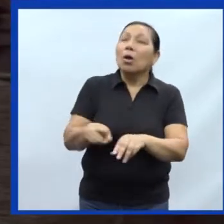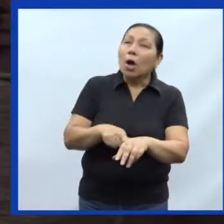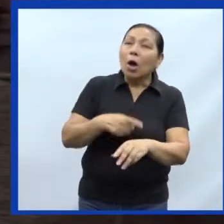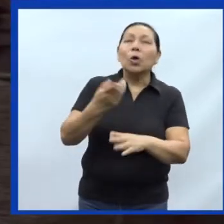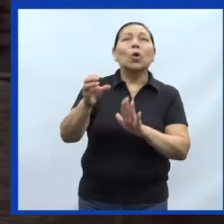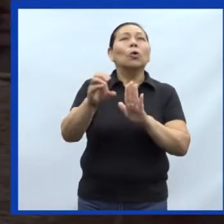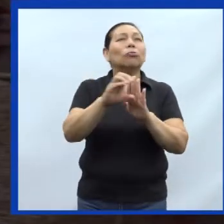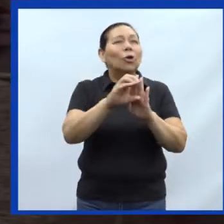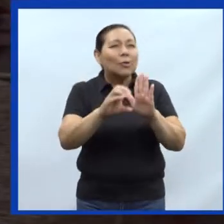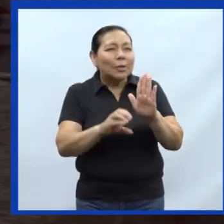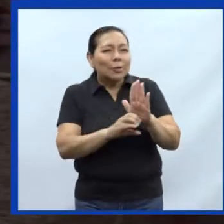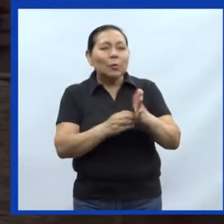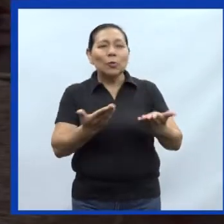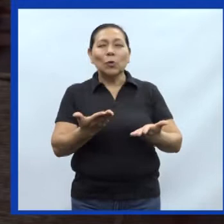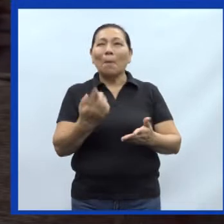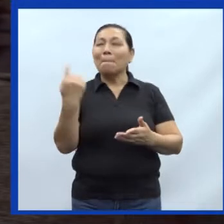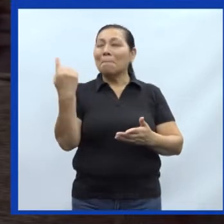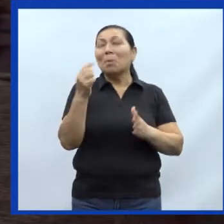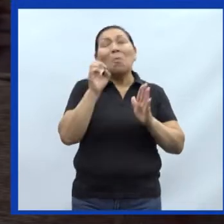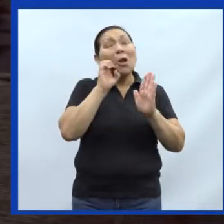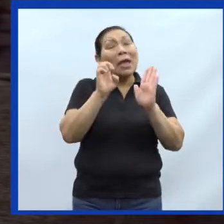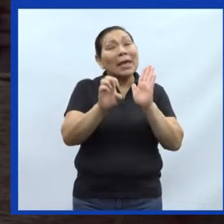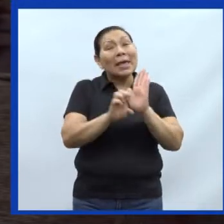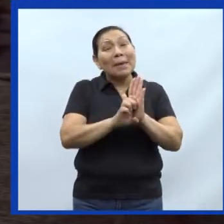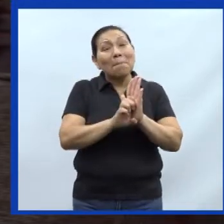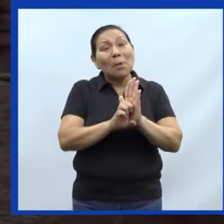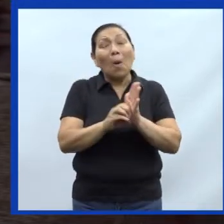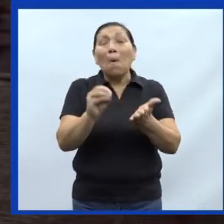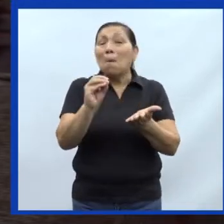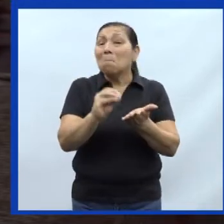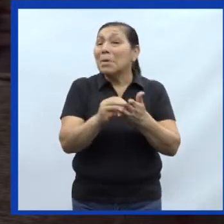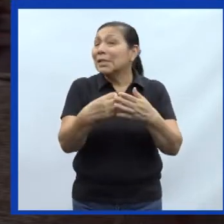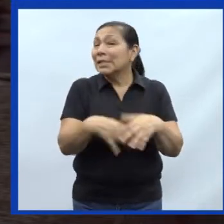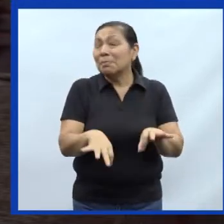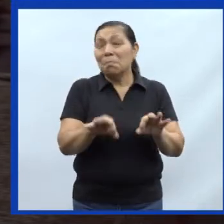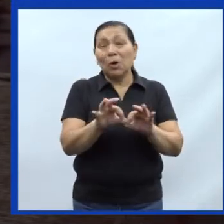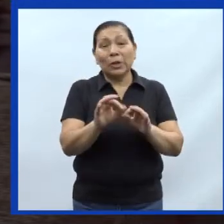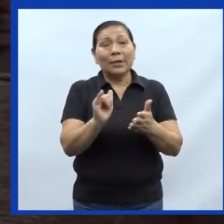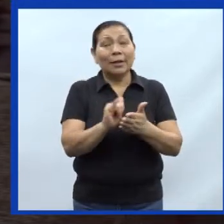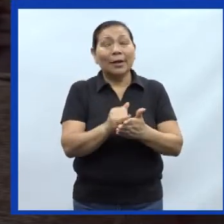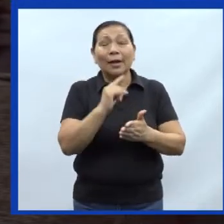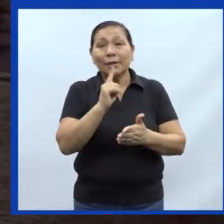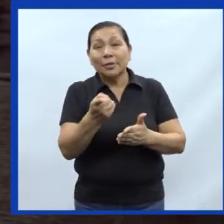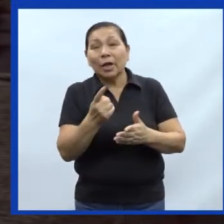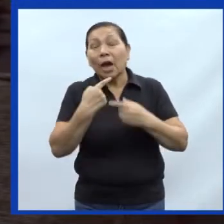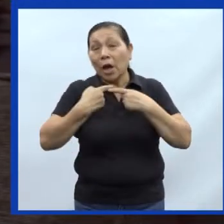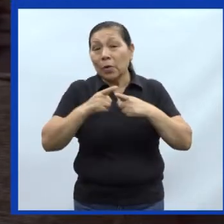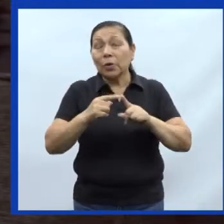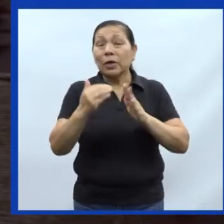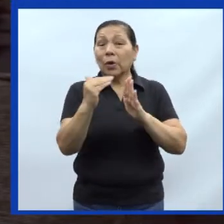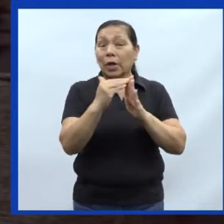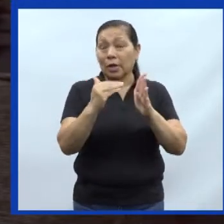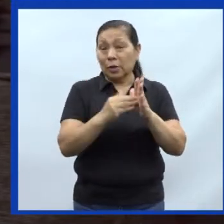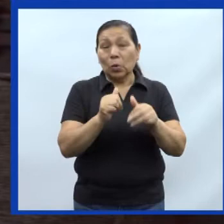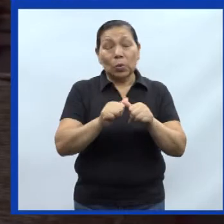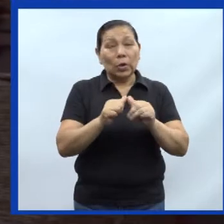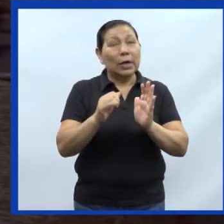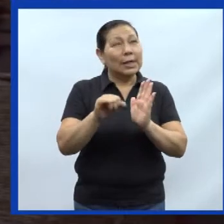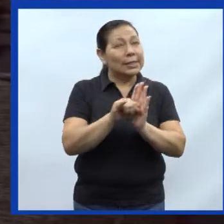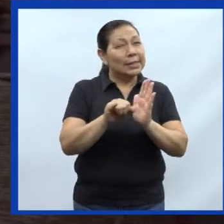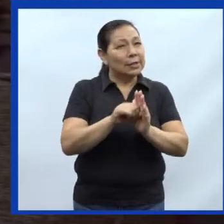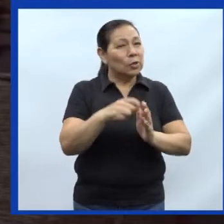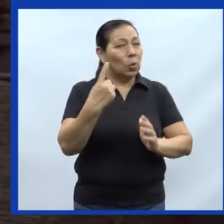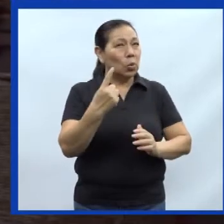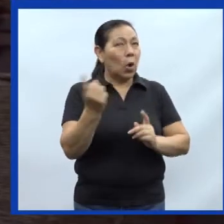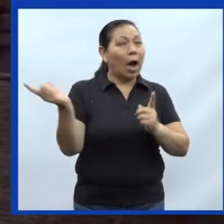de la Constitución. Un primer ejemplo, el ejemplo más evidente, son aquellos que están enunciados en el artículo 2 desde el inciso 1